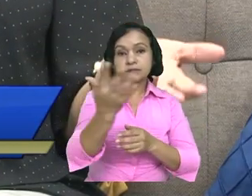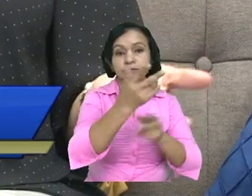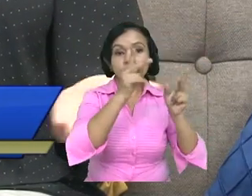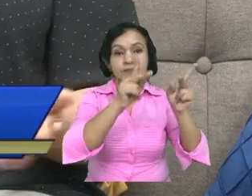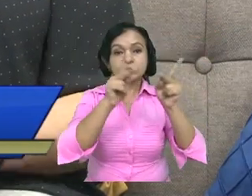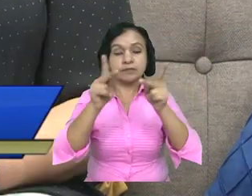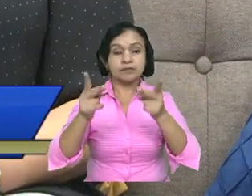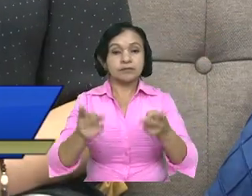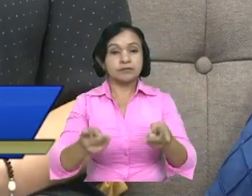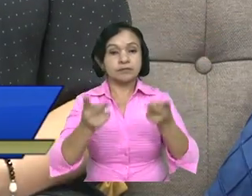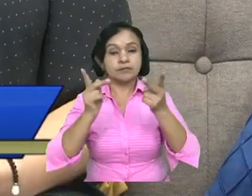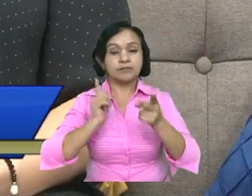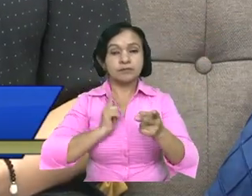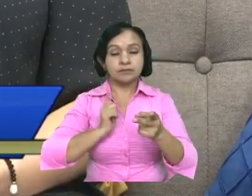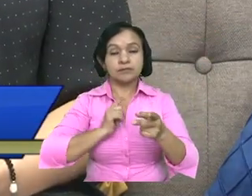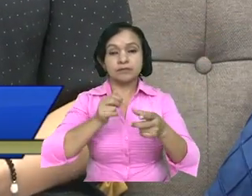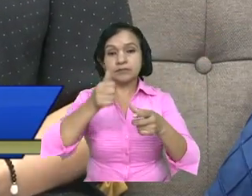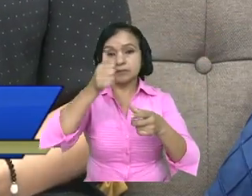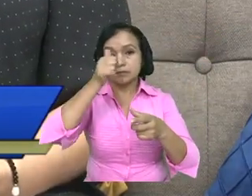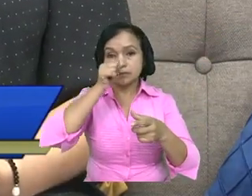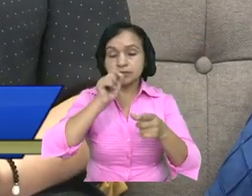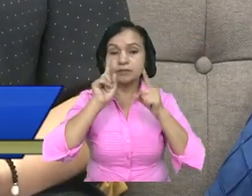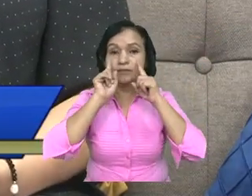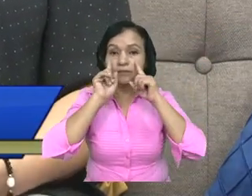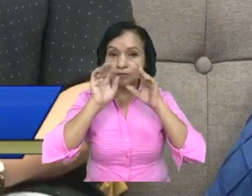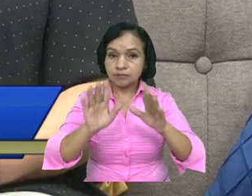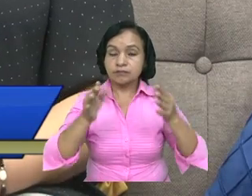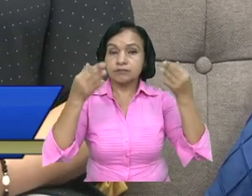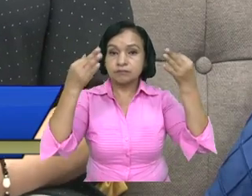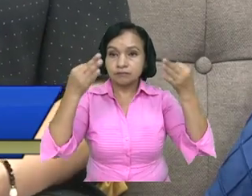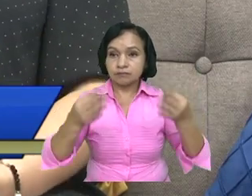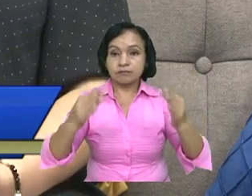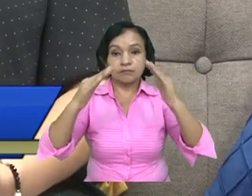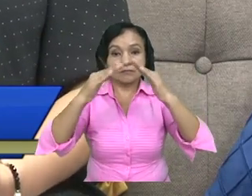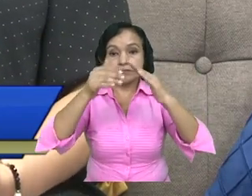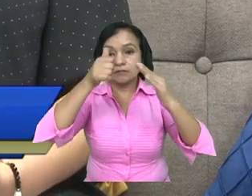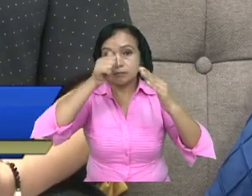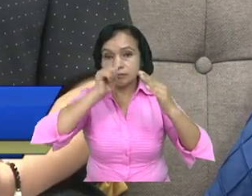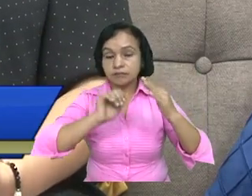la población tiene que tener acceso a un agua segura, un agua